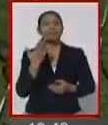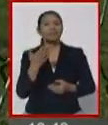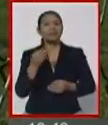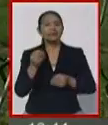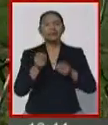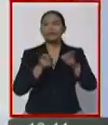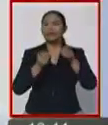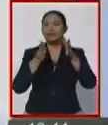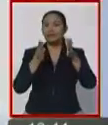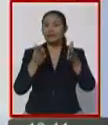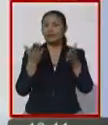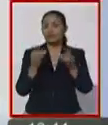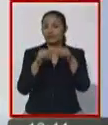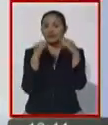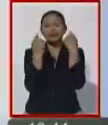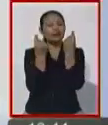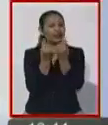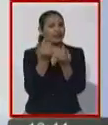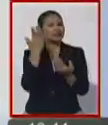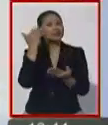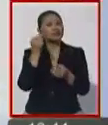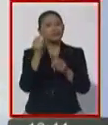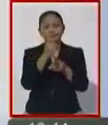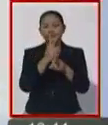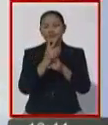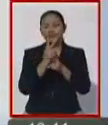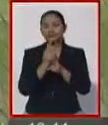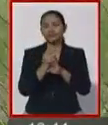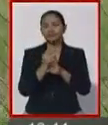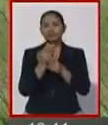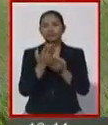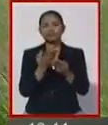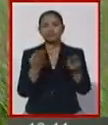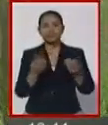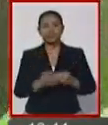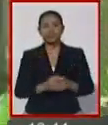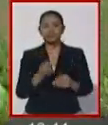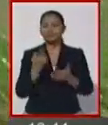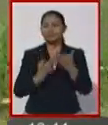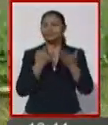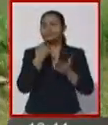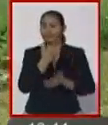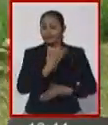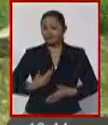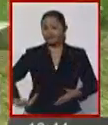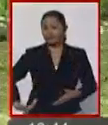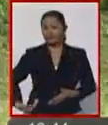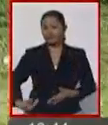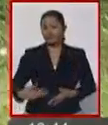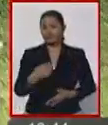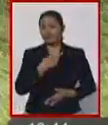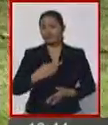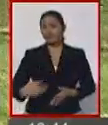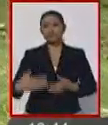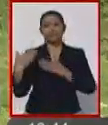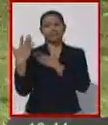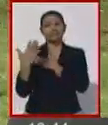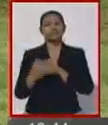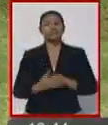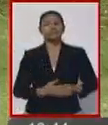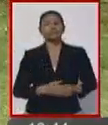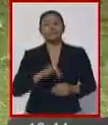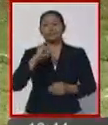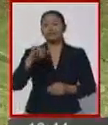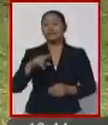un directorio que debió precautelar, digamos, los bienes, ¿no? Pero ¿qué dice el presidente Real Santa Cruz, Juan Carlos Durán, con relación